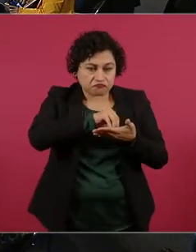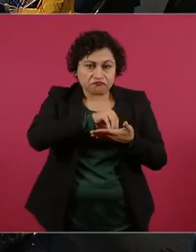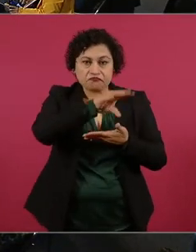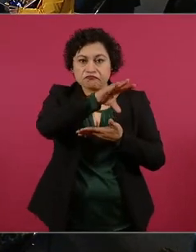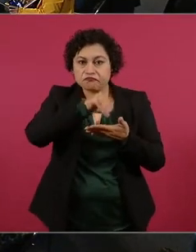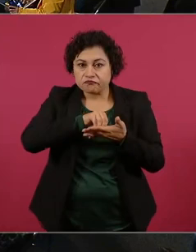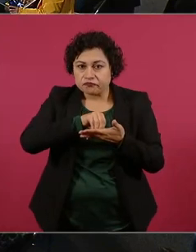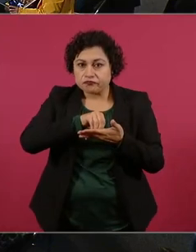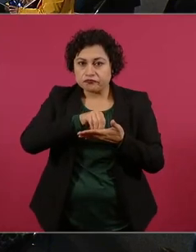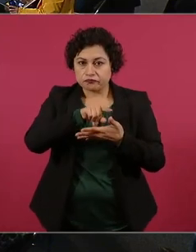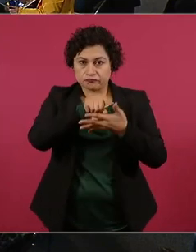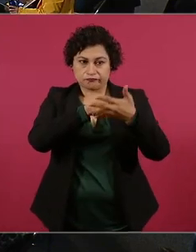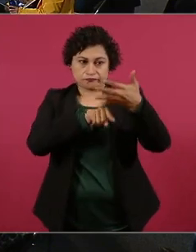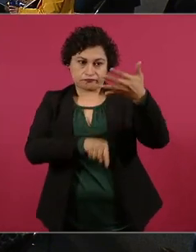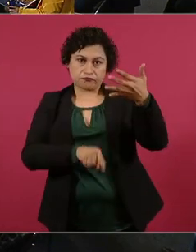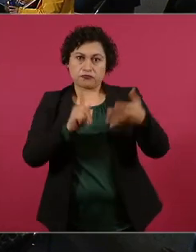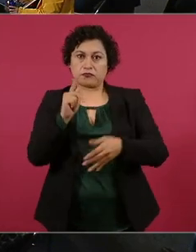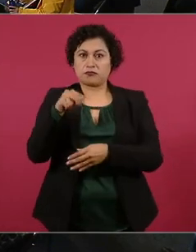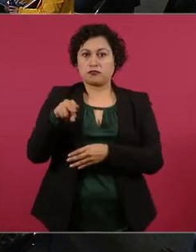Desconcertó mucho